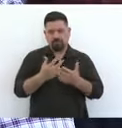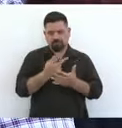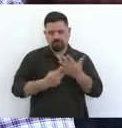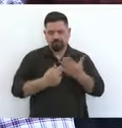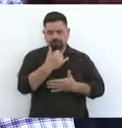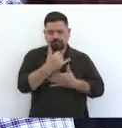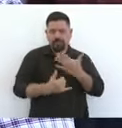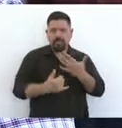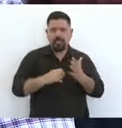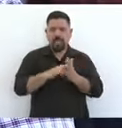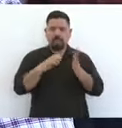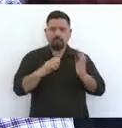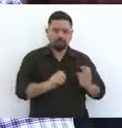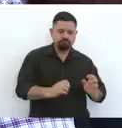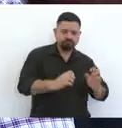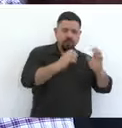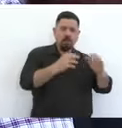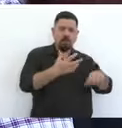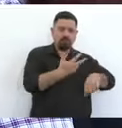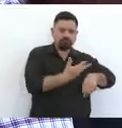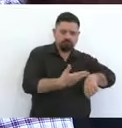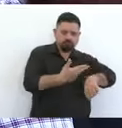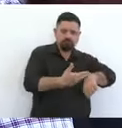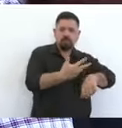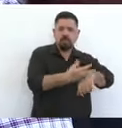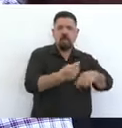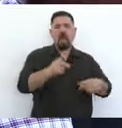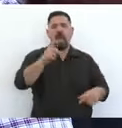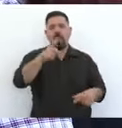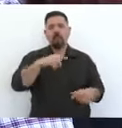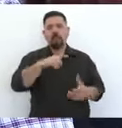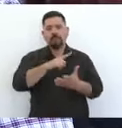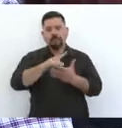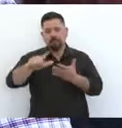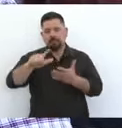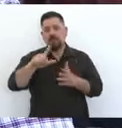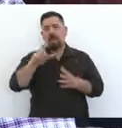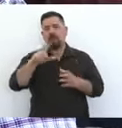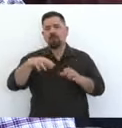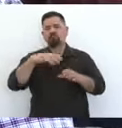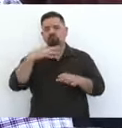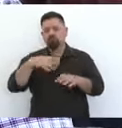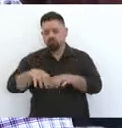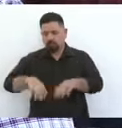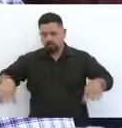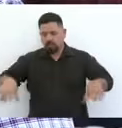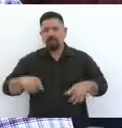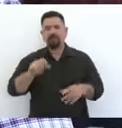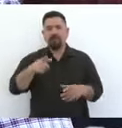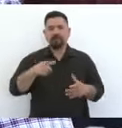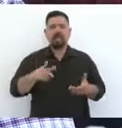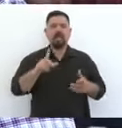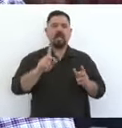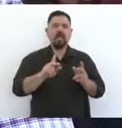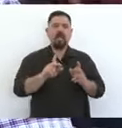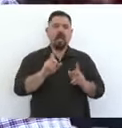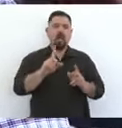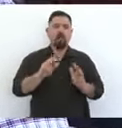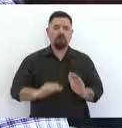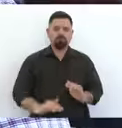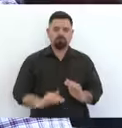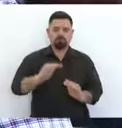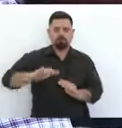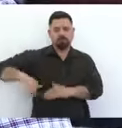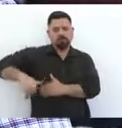de infraestructura, agua potable, drenaje, presas, canales. Entonces, ahí están